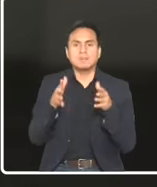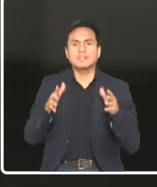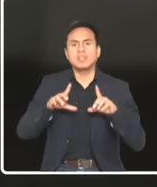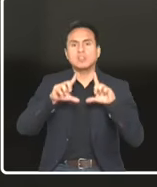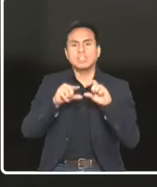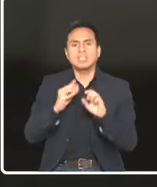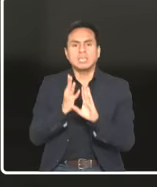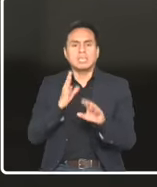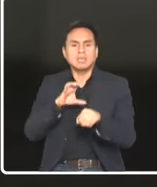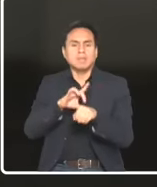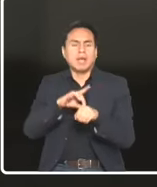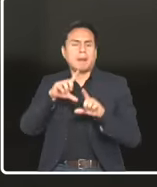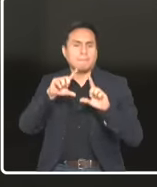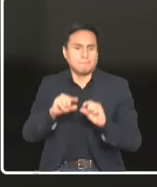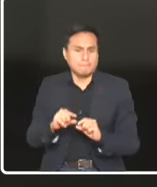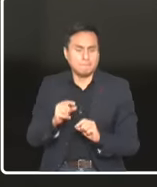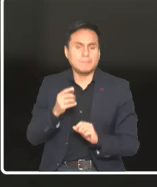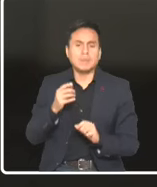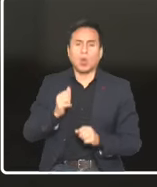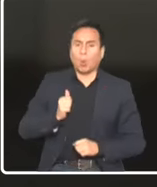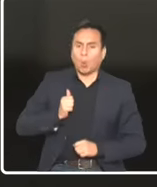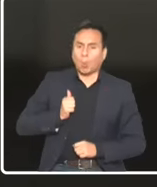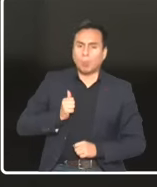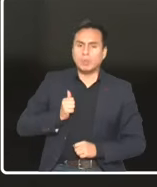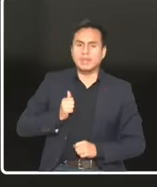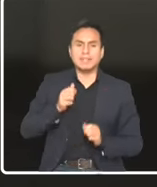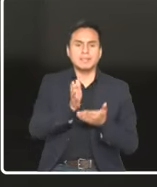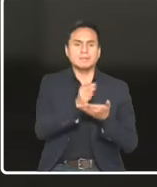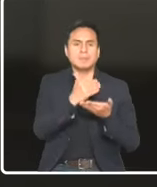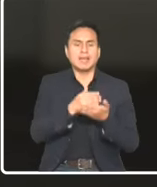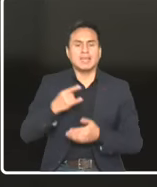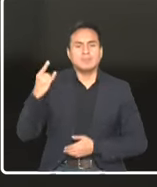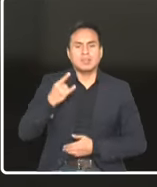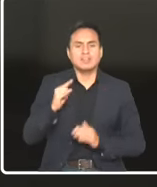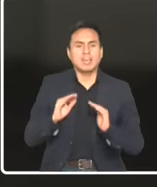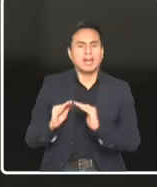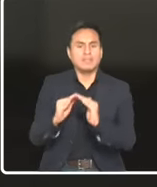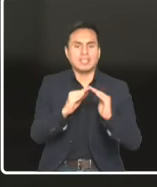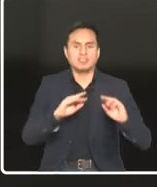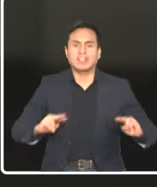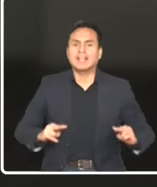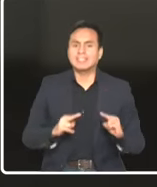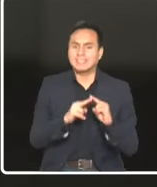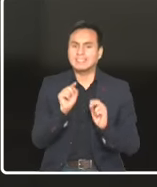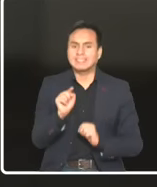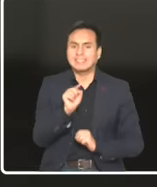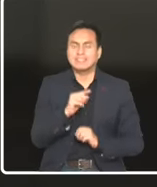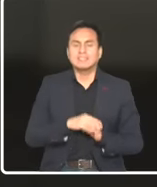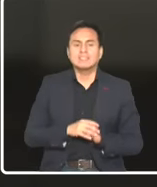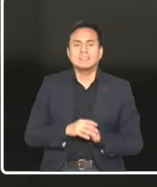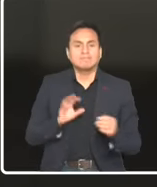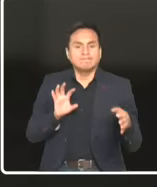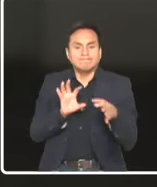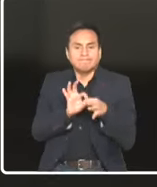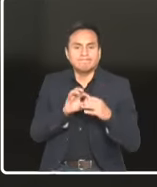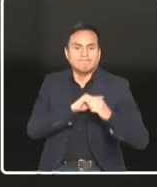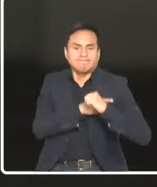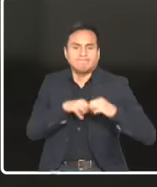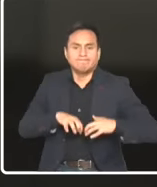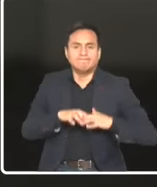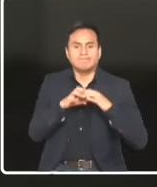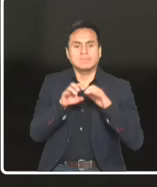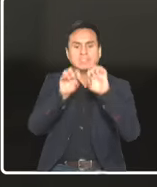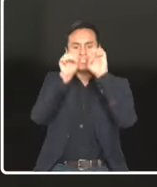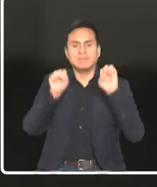por reducir las listas de espera cumplir con el plan de emergencia habitacional afianzar y potenciar el